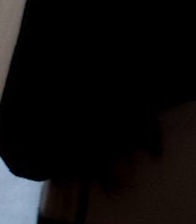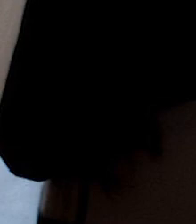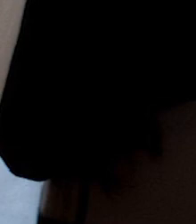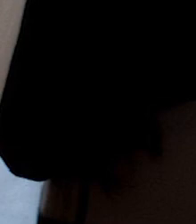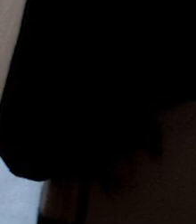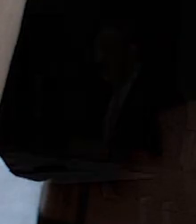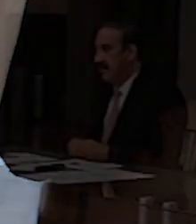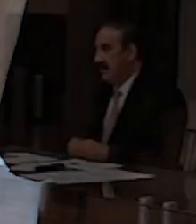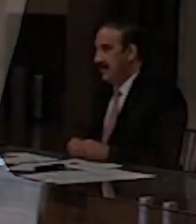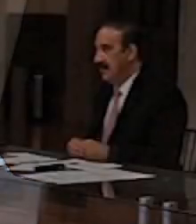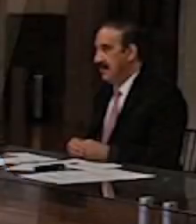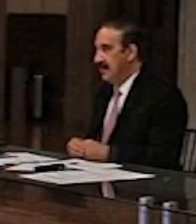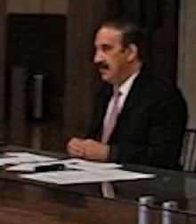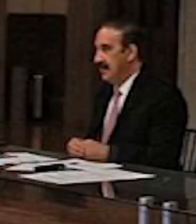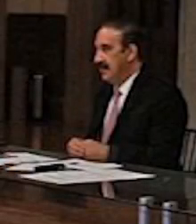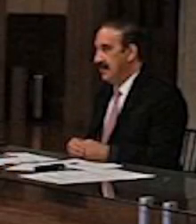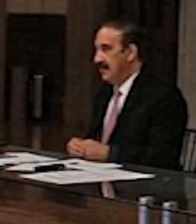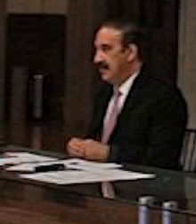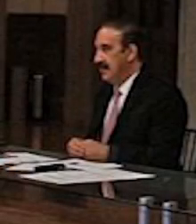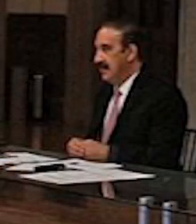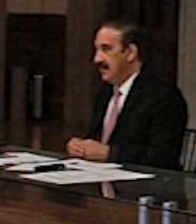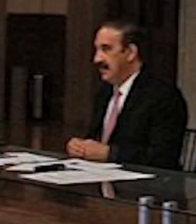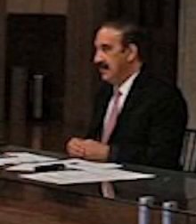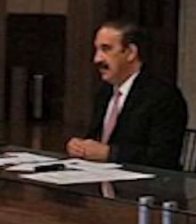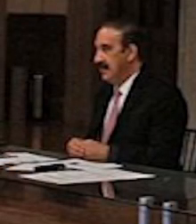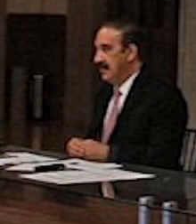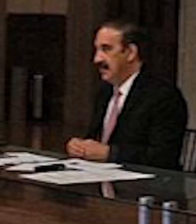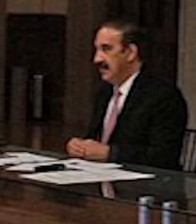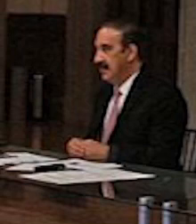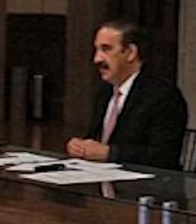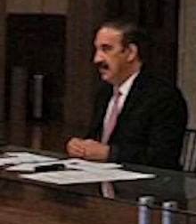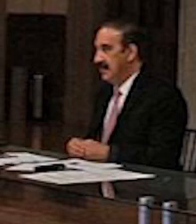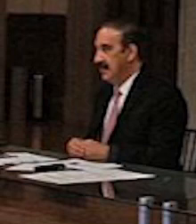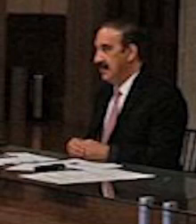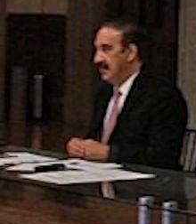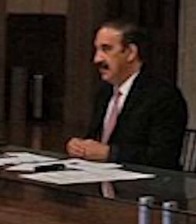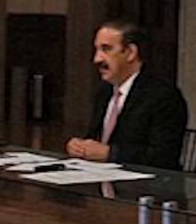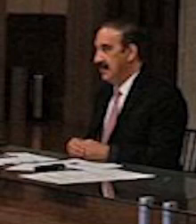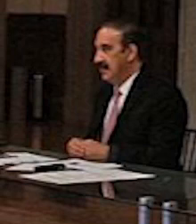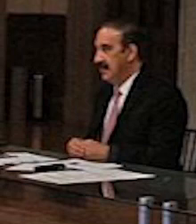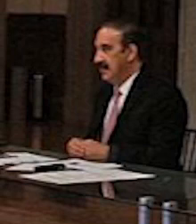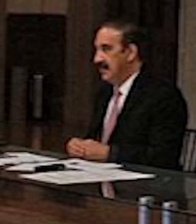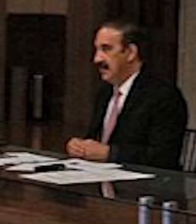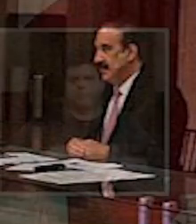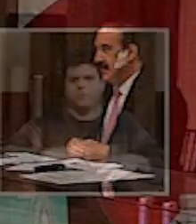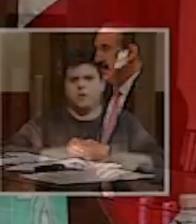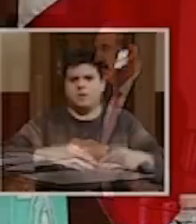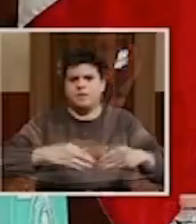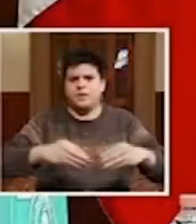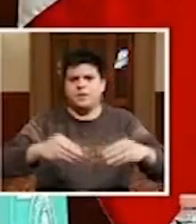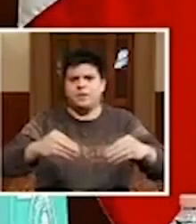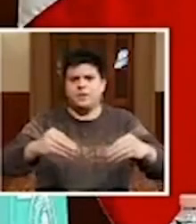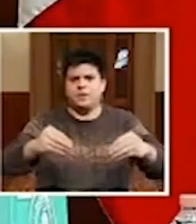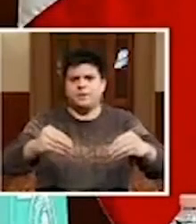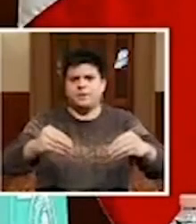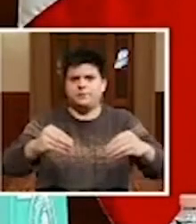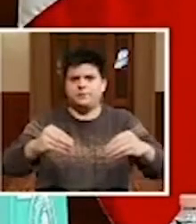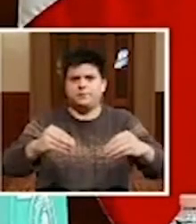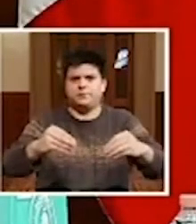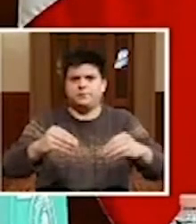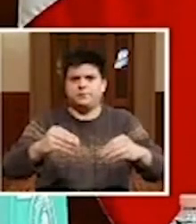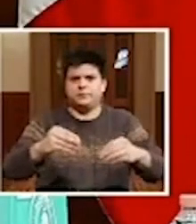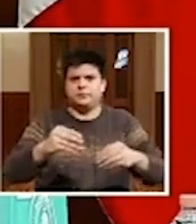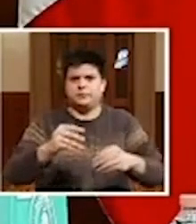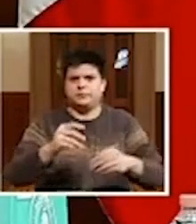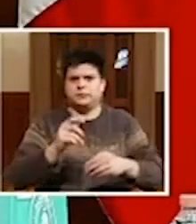misma cepa, dijo de la O. De confirmarse, el secretario explicó que este sería el segundo caso de la nueva cepa detectado en el